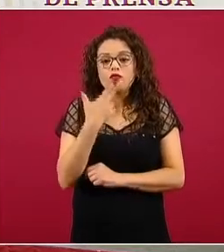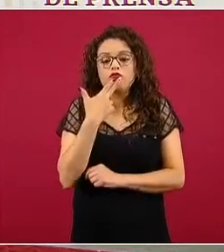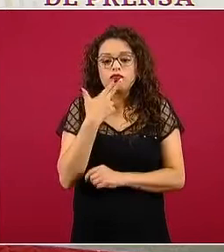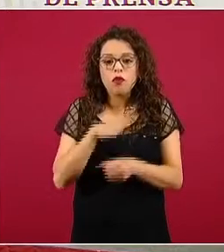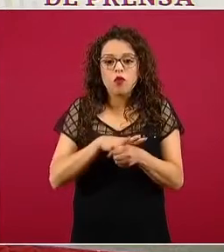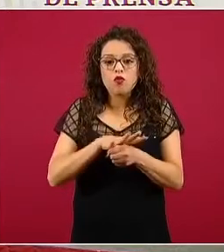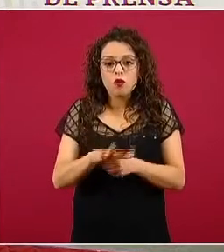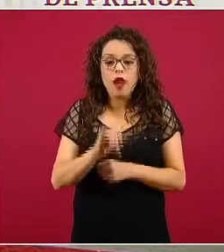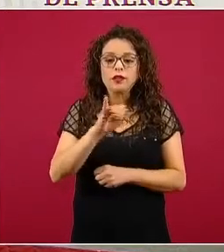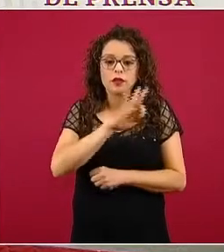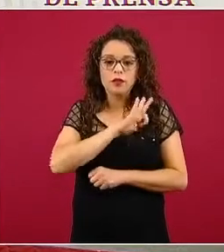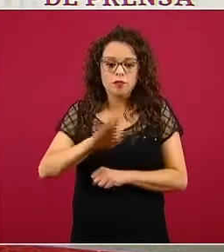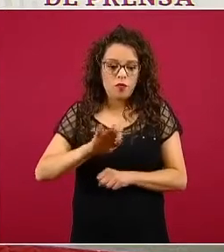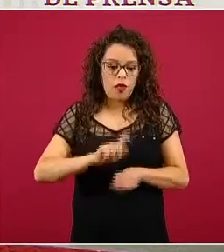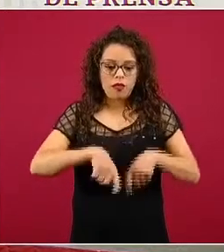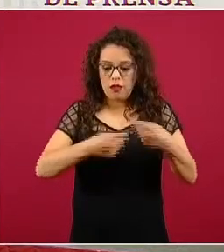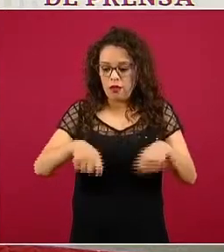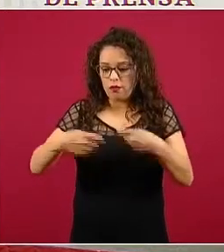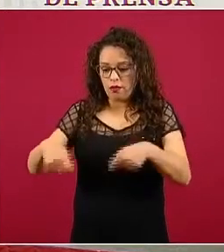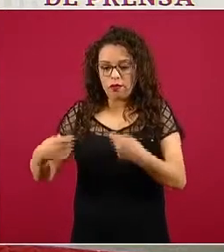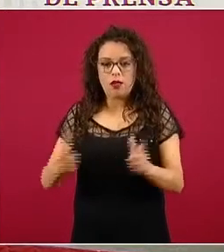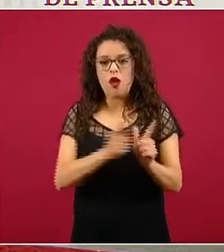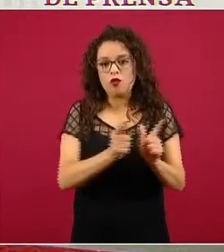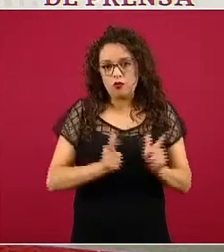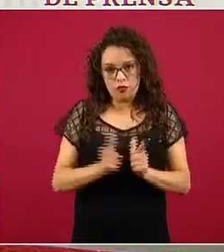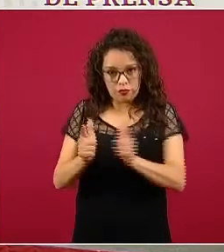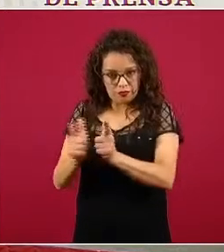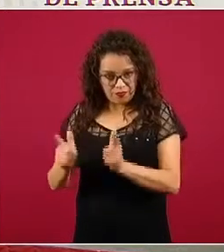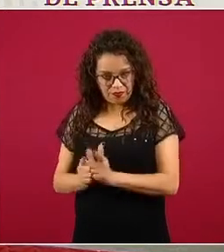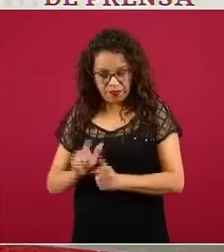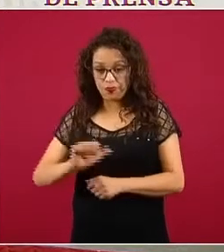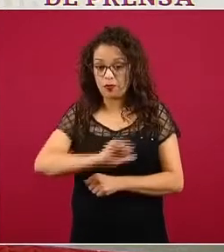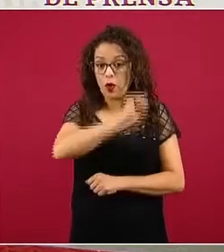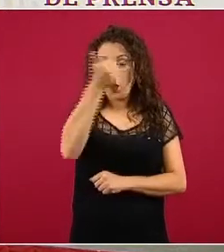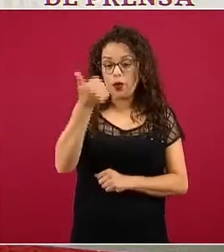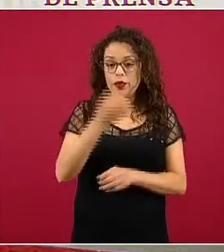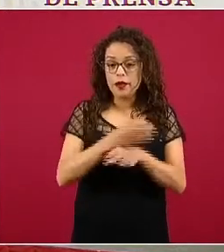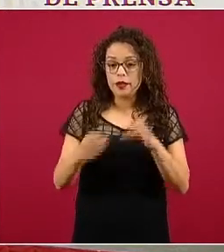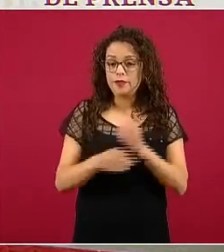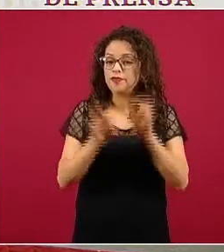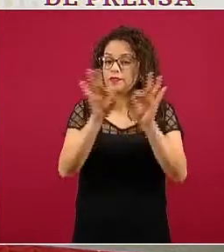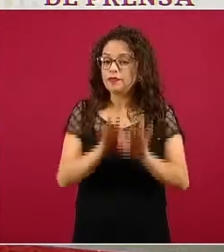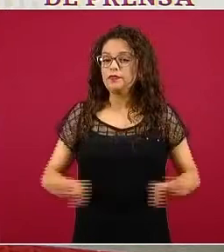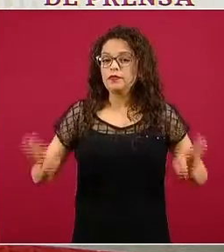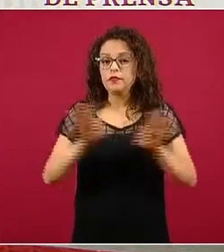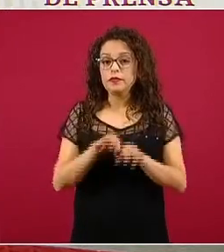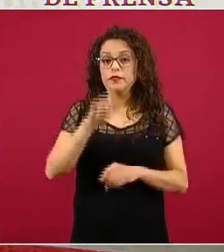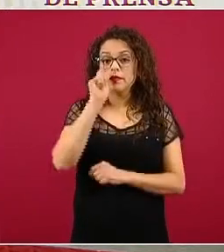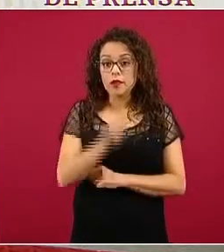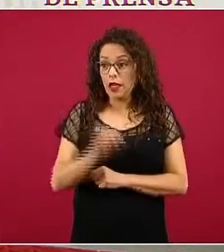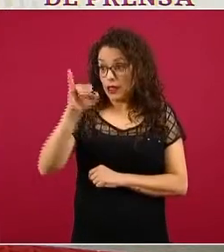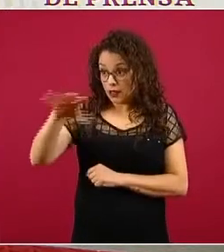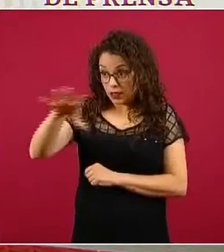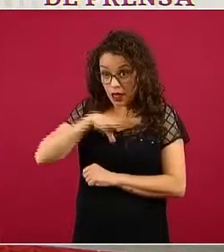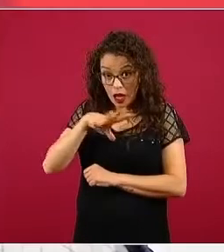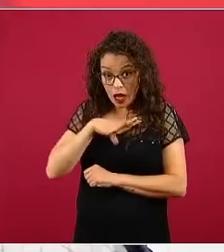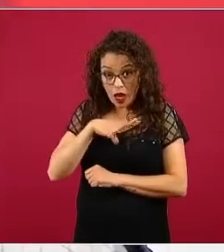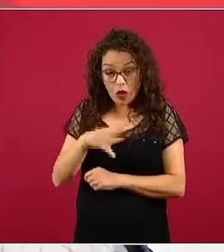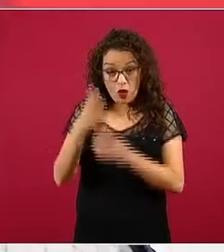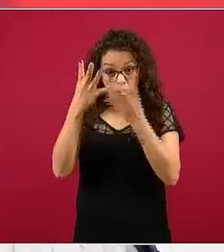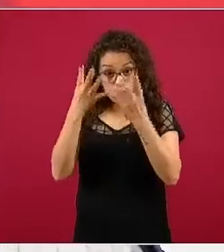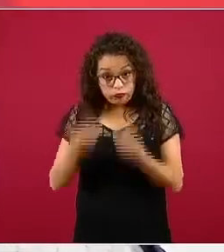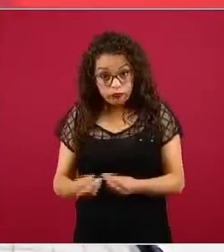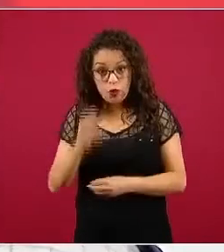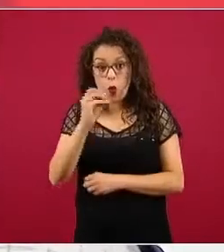logística. Otro digamos, componente importante es precisamente la disponibilidad que tendrá cada una de